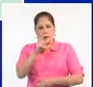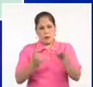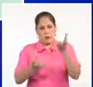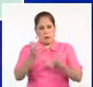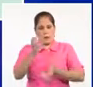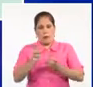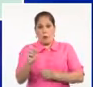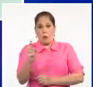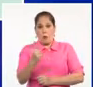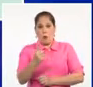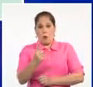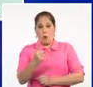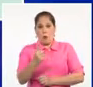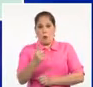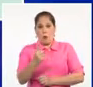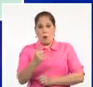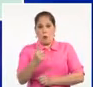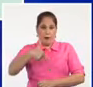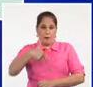Las